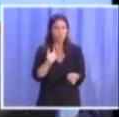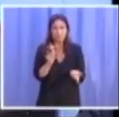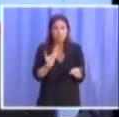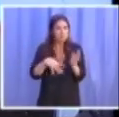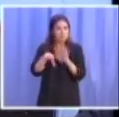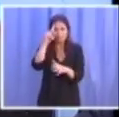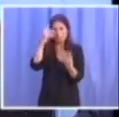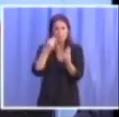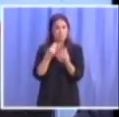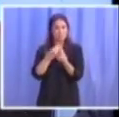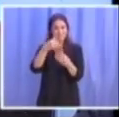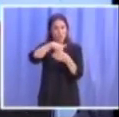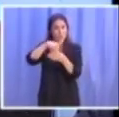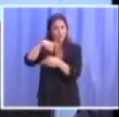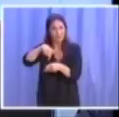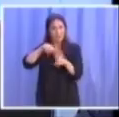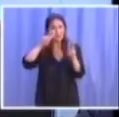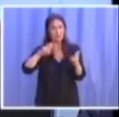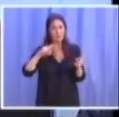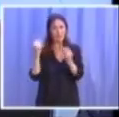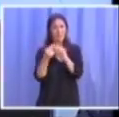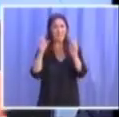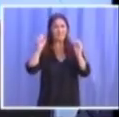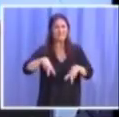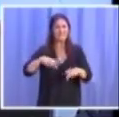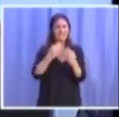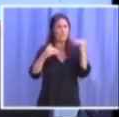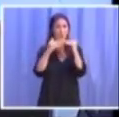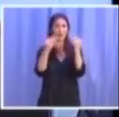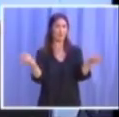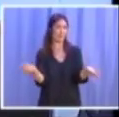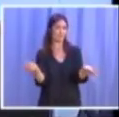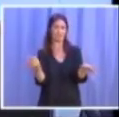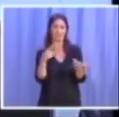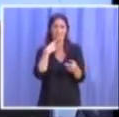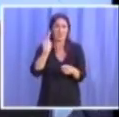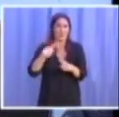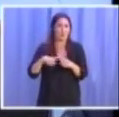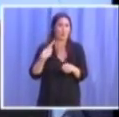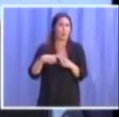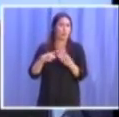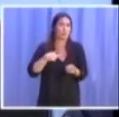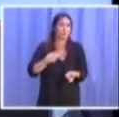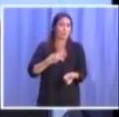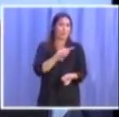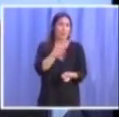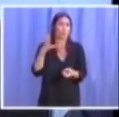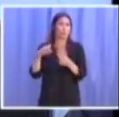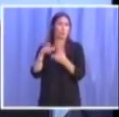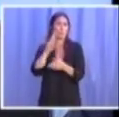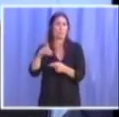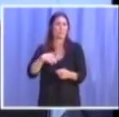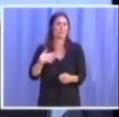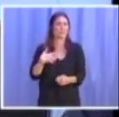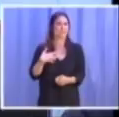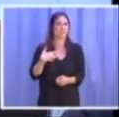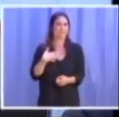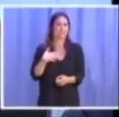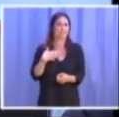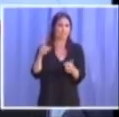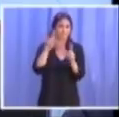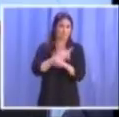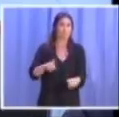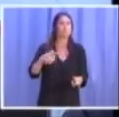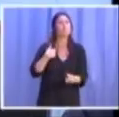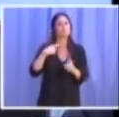no haya contenido en este debate para la igualdad, más allá de cosas que chirrían por parte del Partido Popular. De quien no espero más,